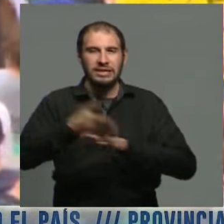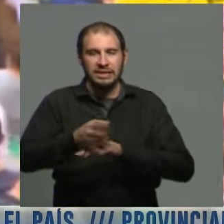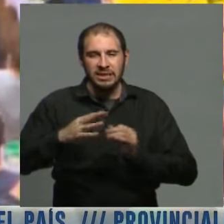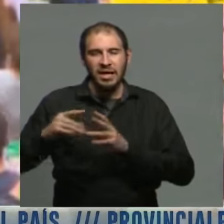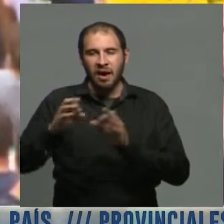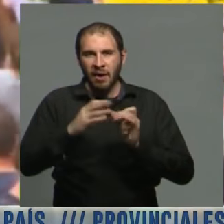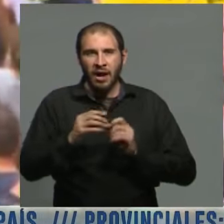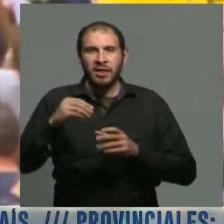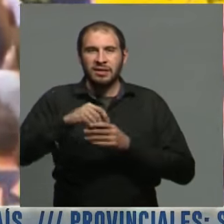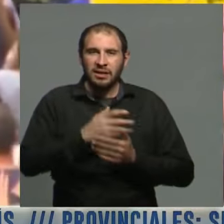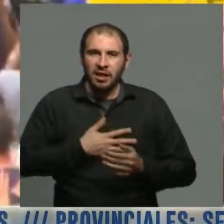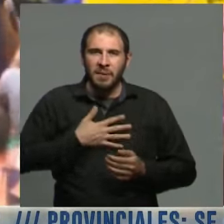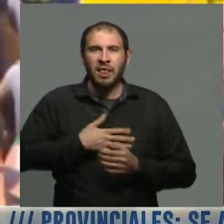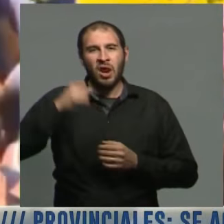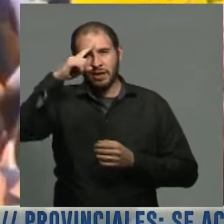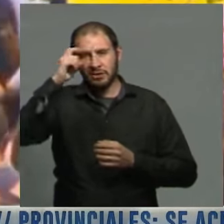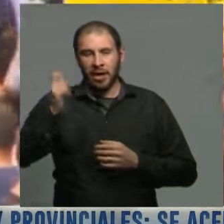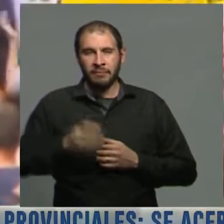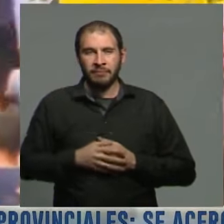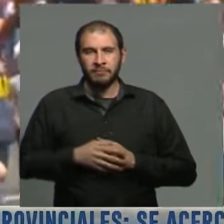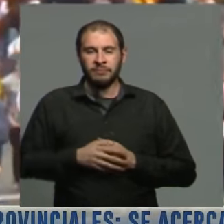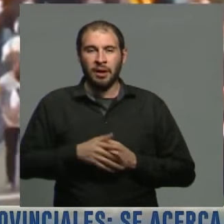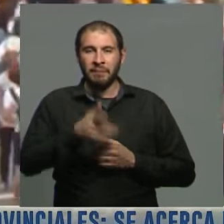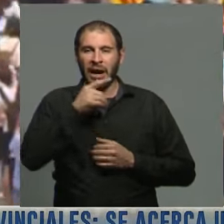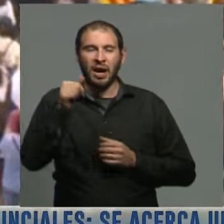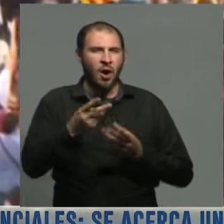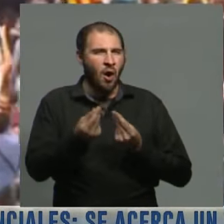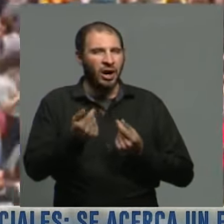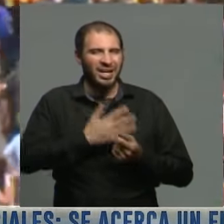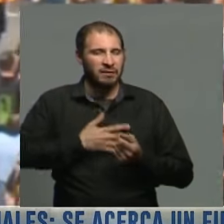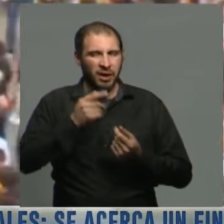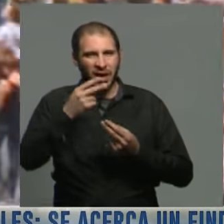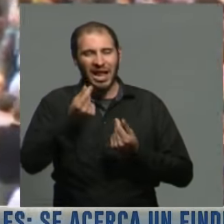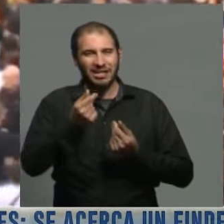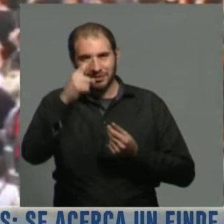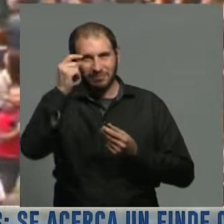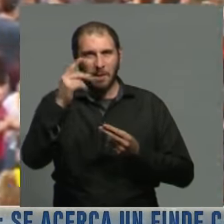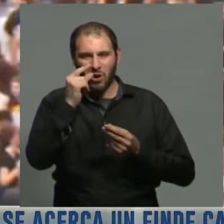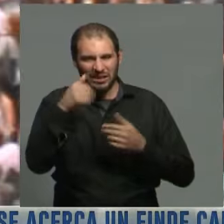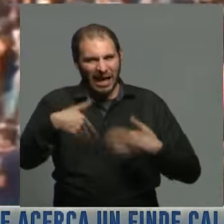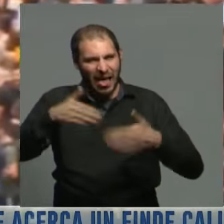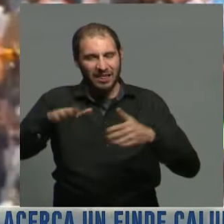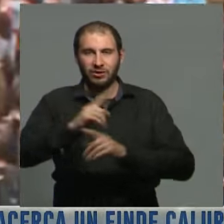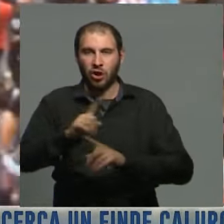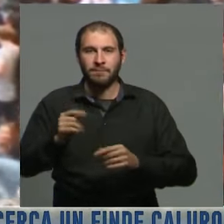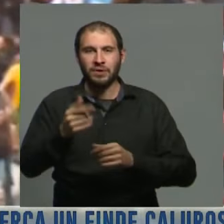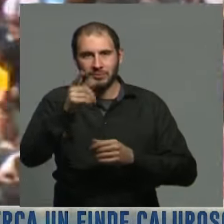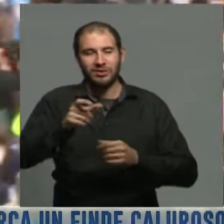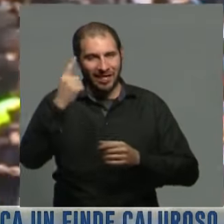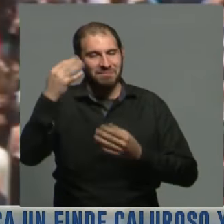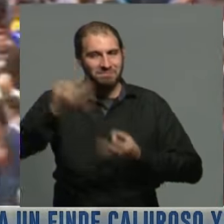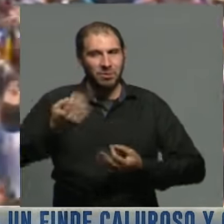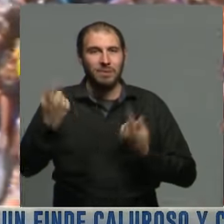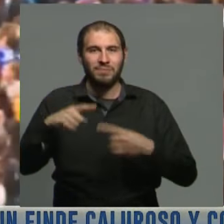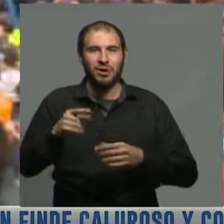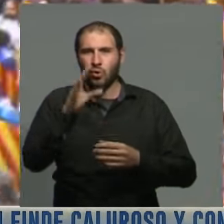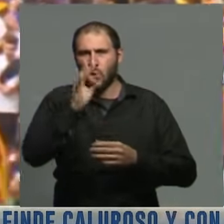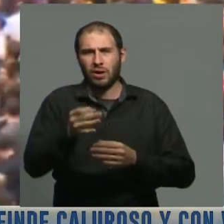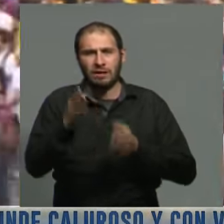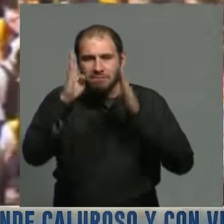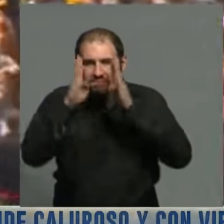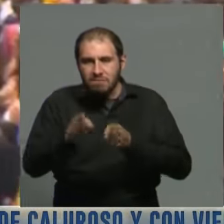debate sentimientos nacionales. Creo que no deben utilizarse los sentimientos nacionales para hacer política. Está bien que la gente los tenga, pero no deben ser nunca el